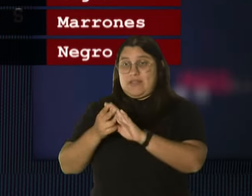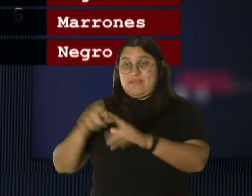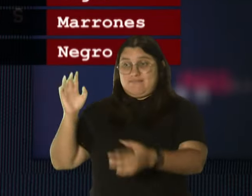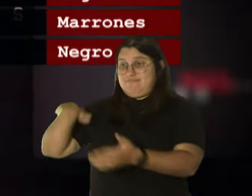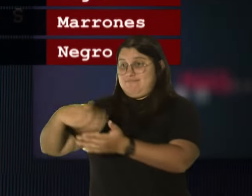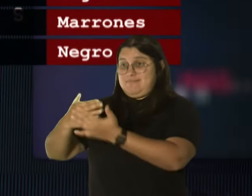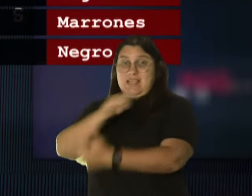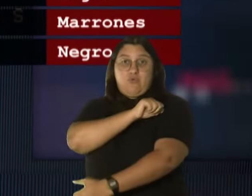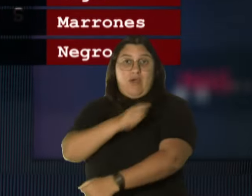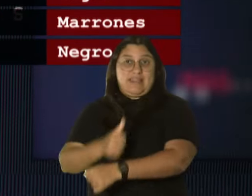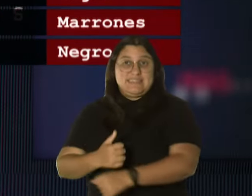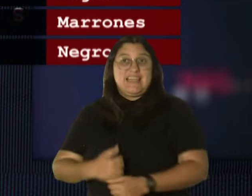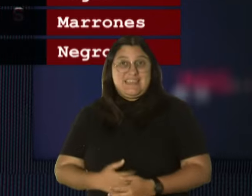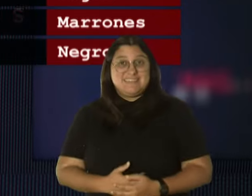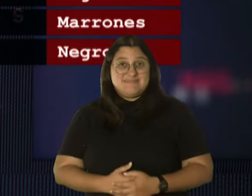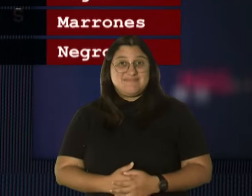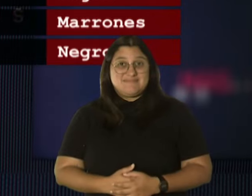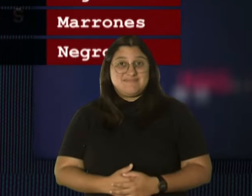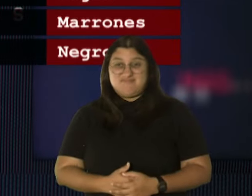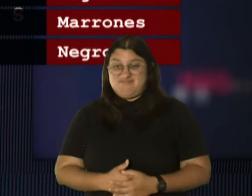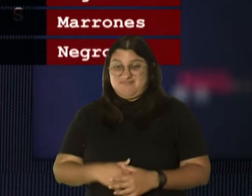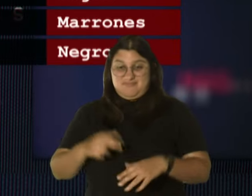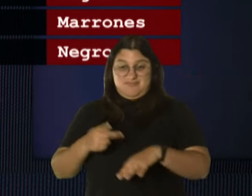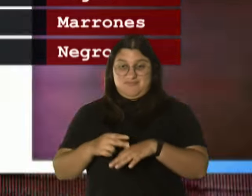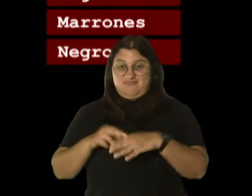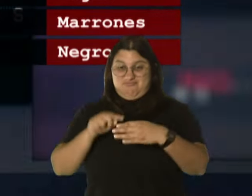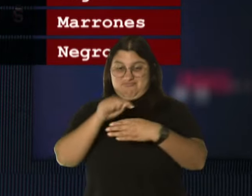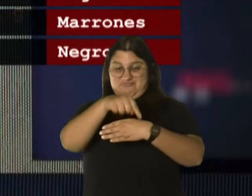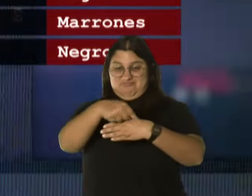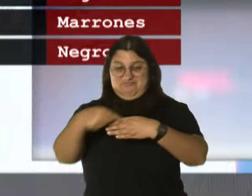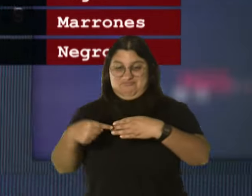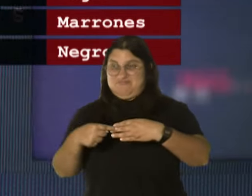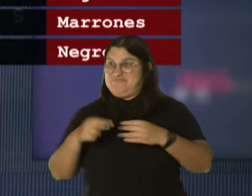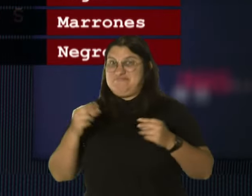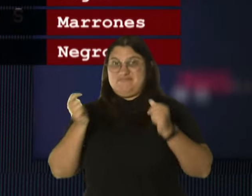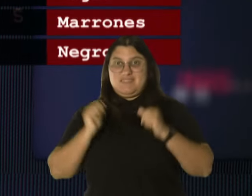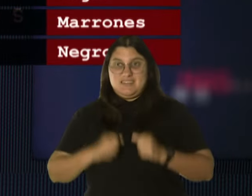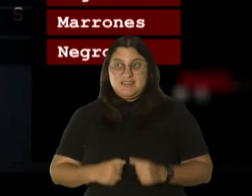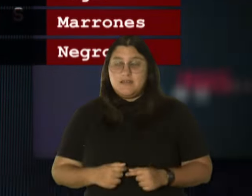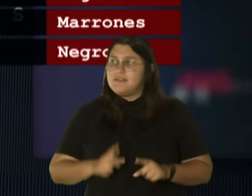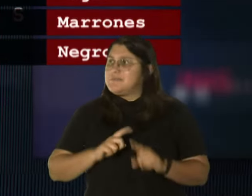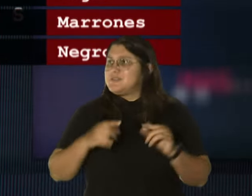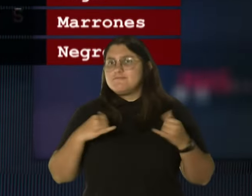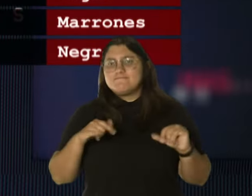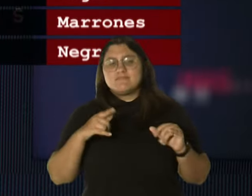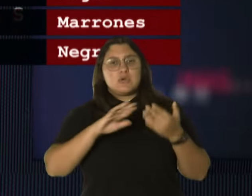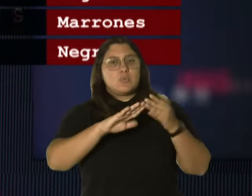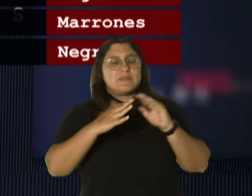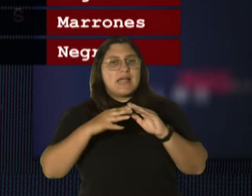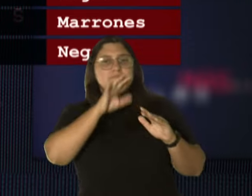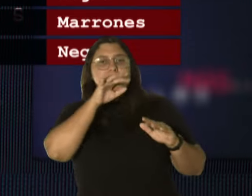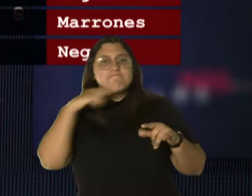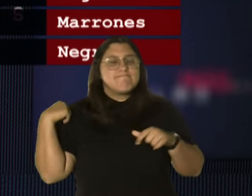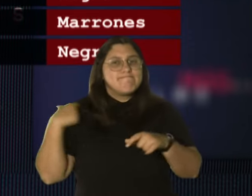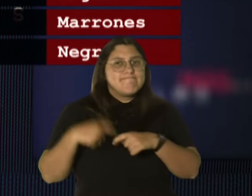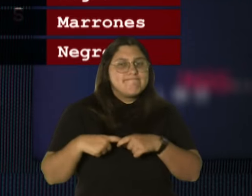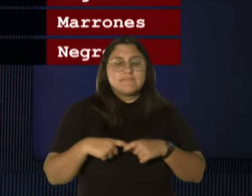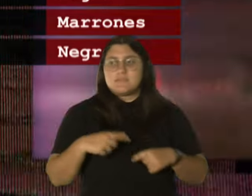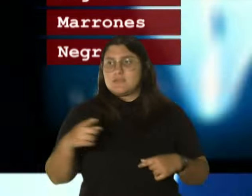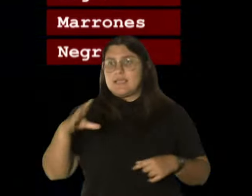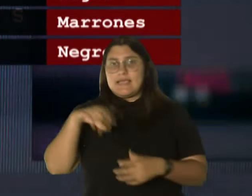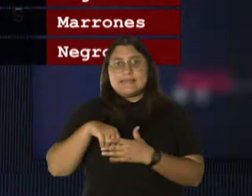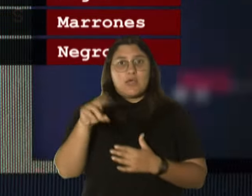este o sea se cruza Puerto Rico fácil pero también la comunidad hispana o aquellos que nos están viendo en los